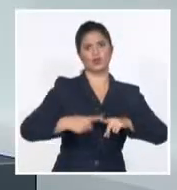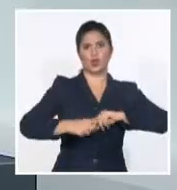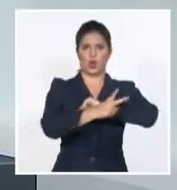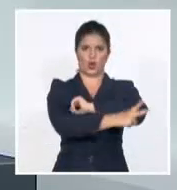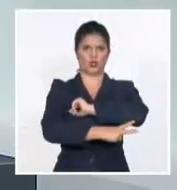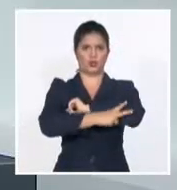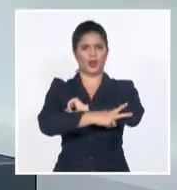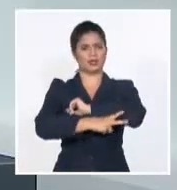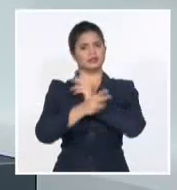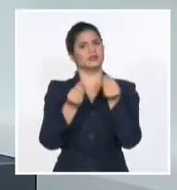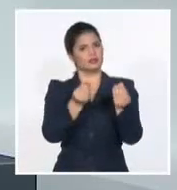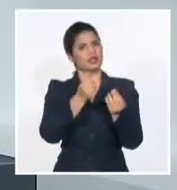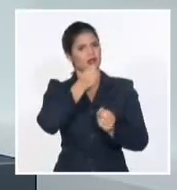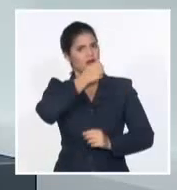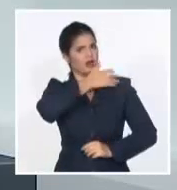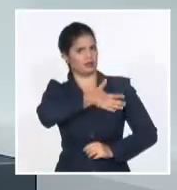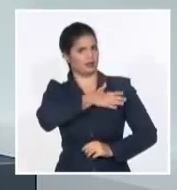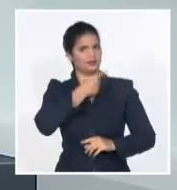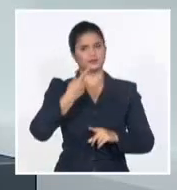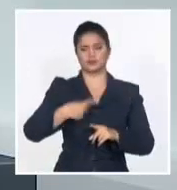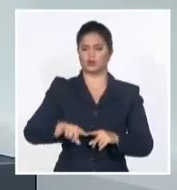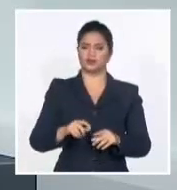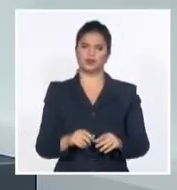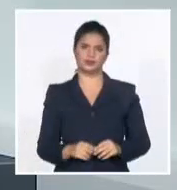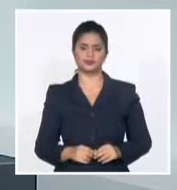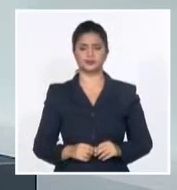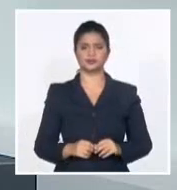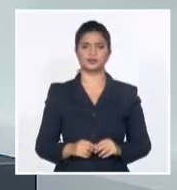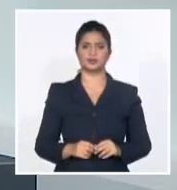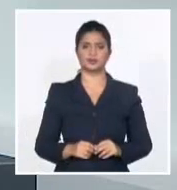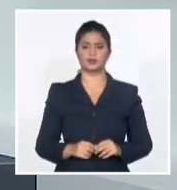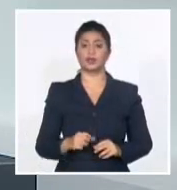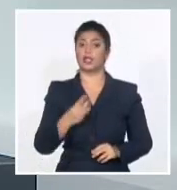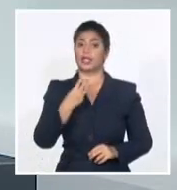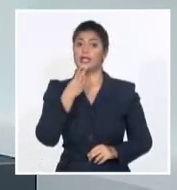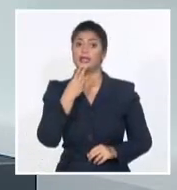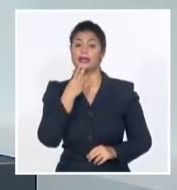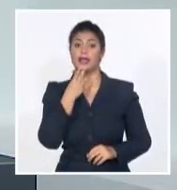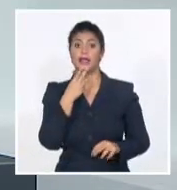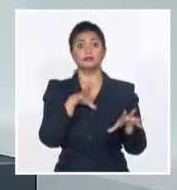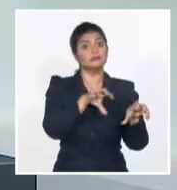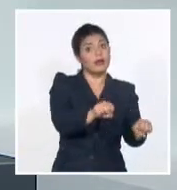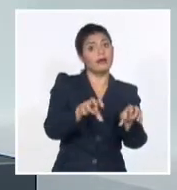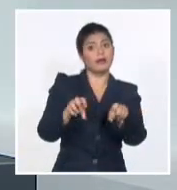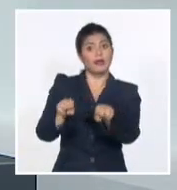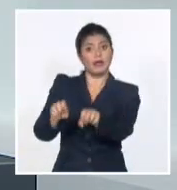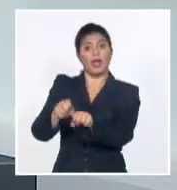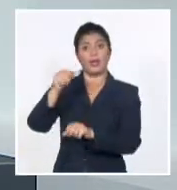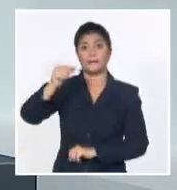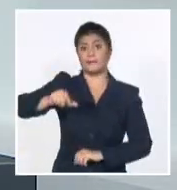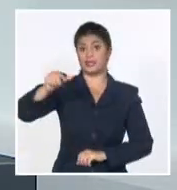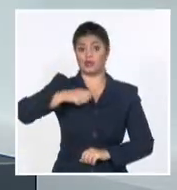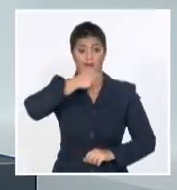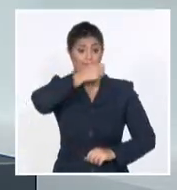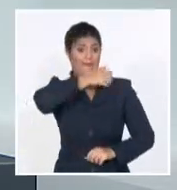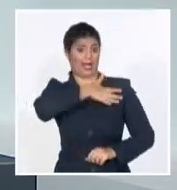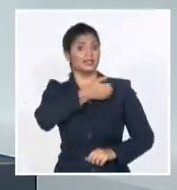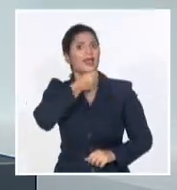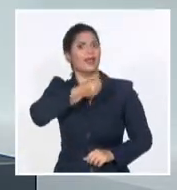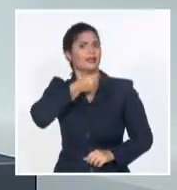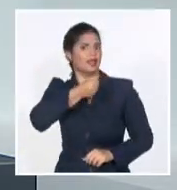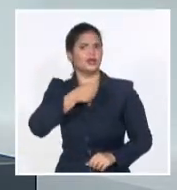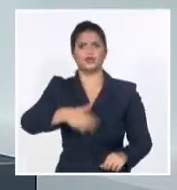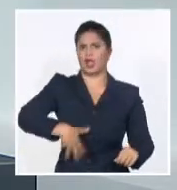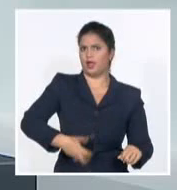Y mientras bombardean a Gaza, el ejército de Israel también persigue a civiles palestinos que denuncian los abusos contra su pueblo. Las fuerzas